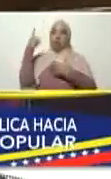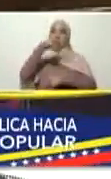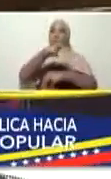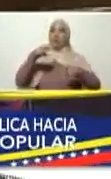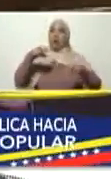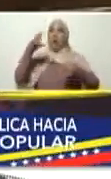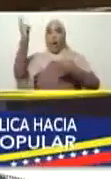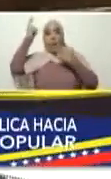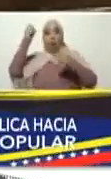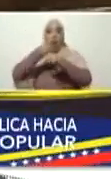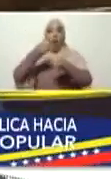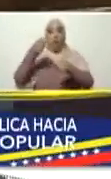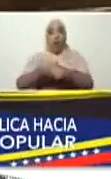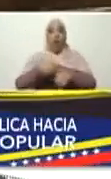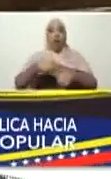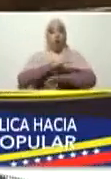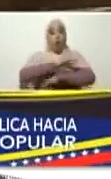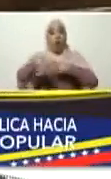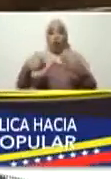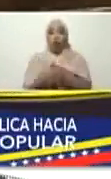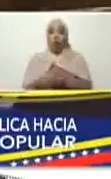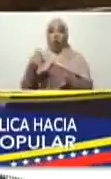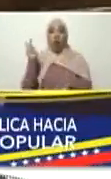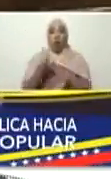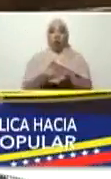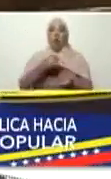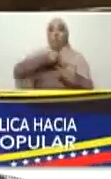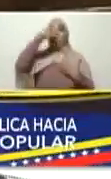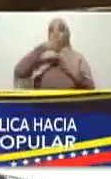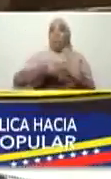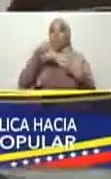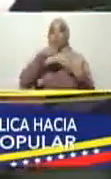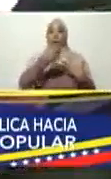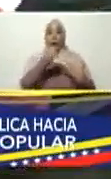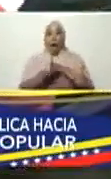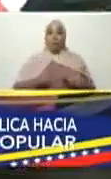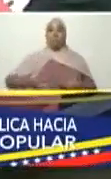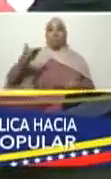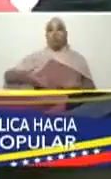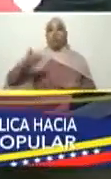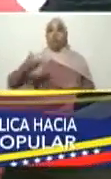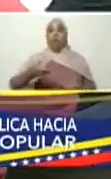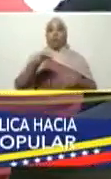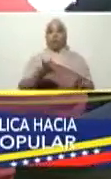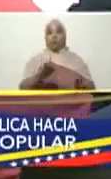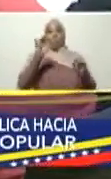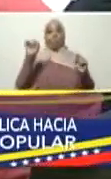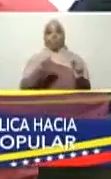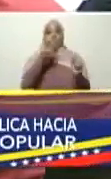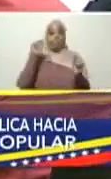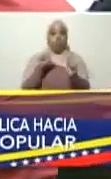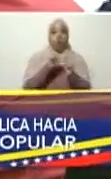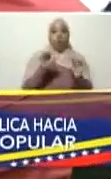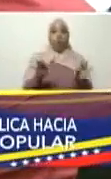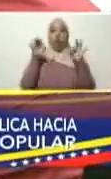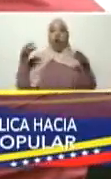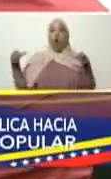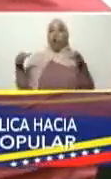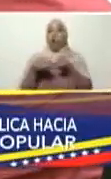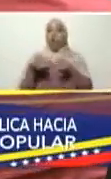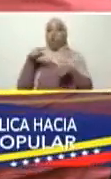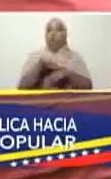afrodescendientes, nuestros trabajadores y trabajadoras, que tienen propuestas importantísimas. Entonces, en esas mesas vamos a iniciar